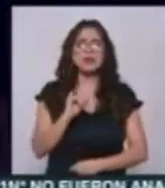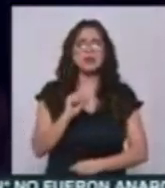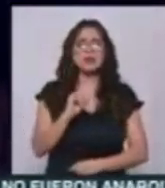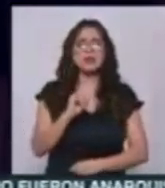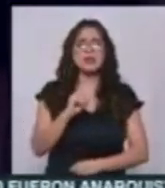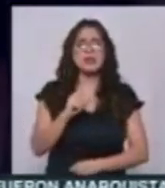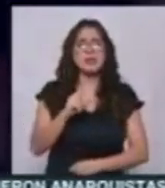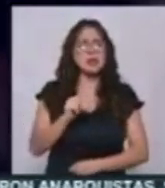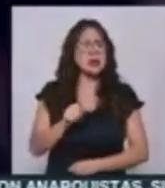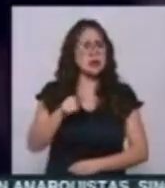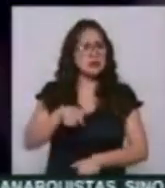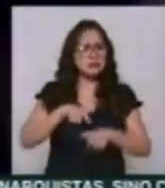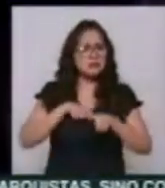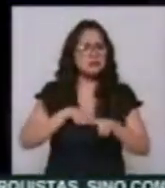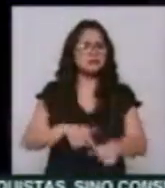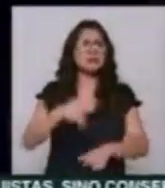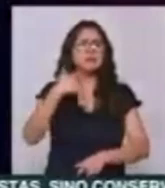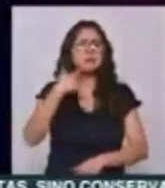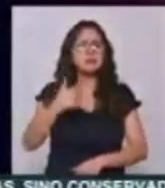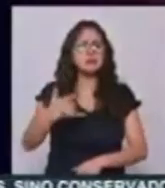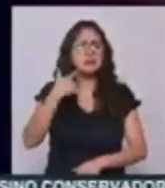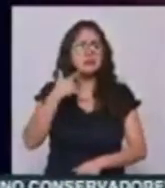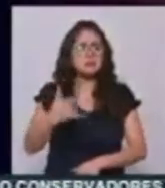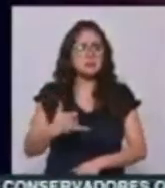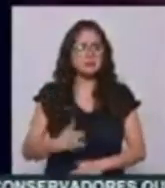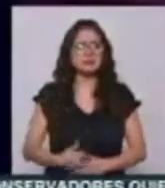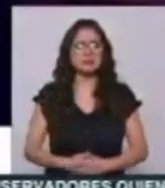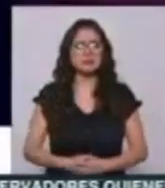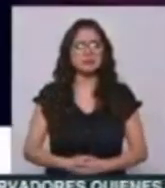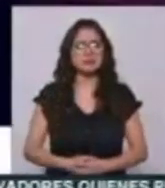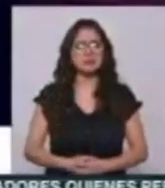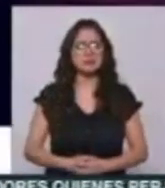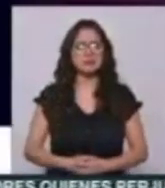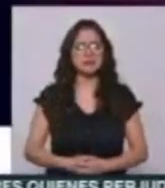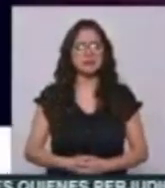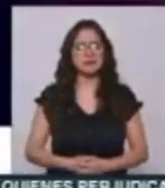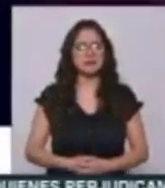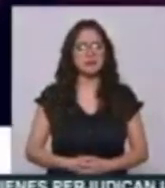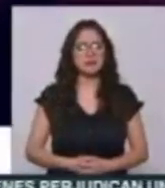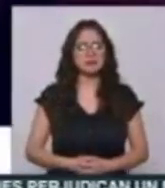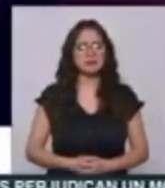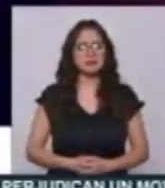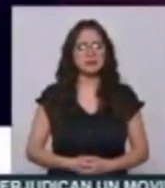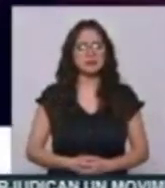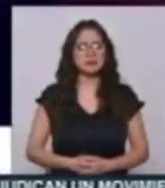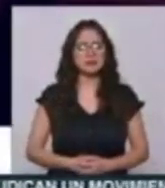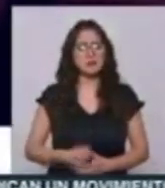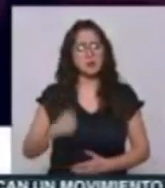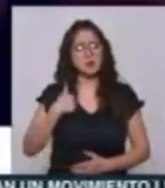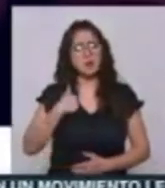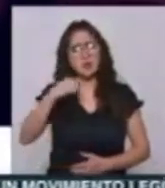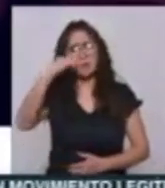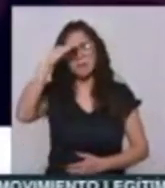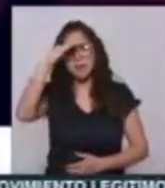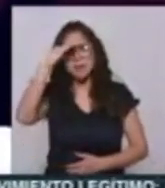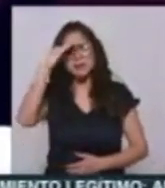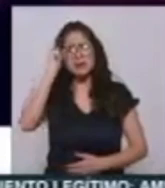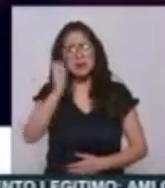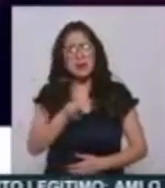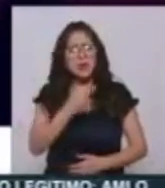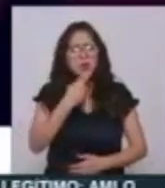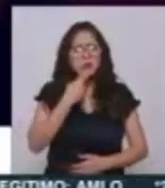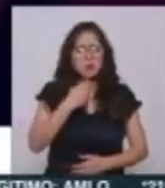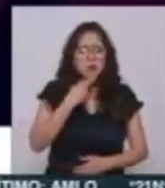detiene para salir adelante. Desde entonces, como yo vi que el dulce se vendía, yo vendía